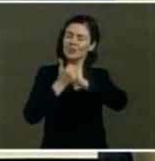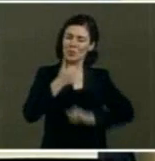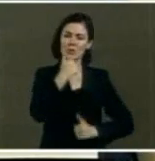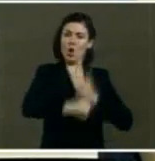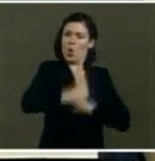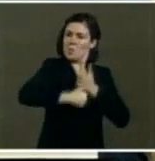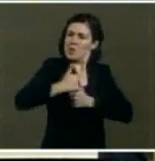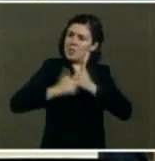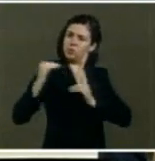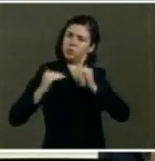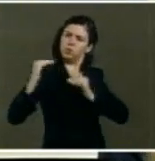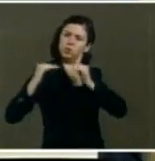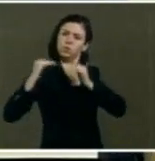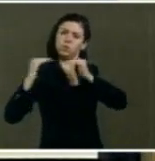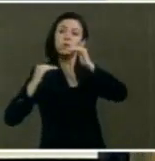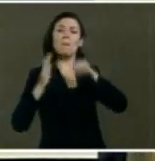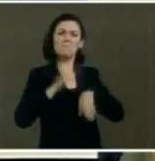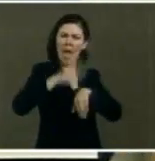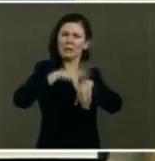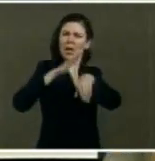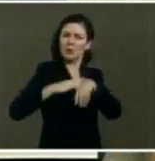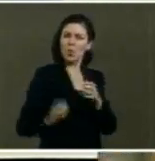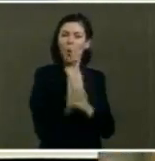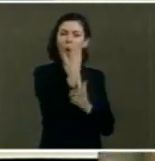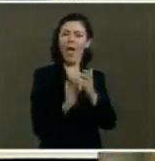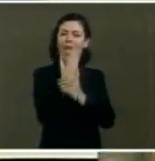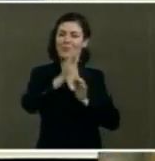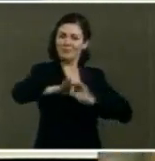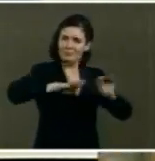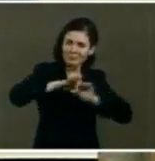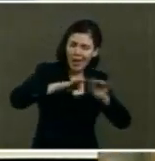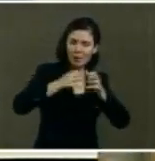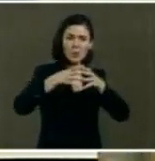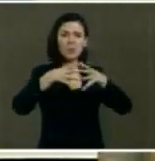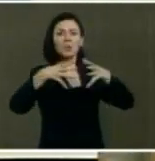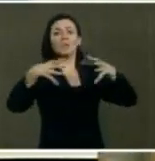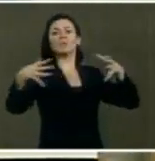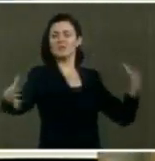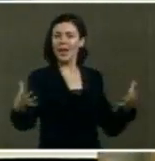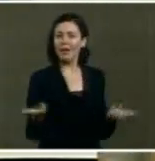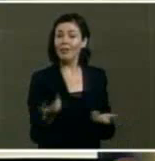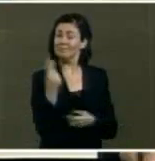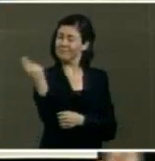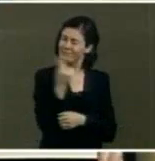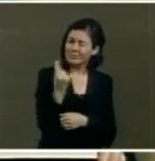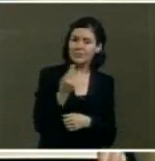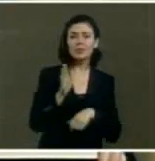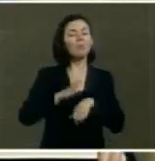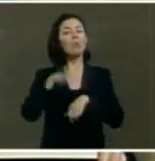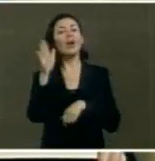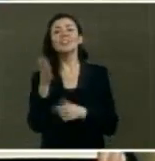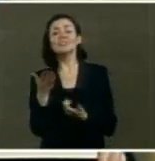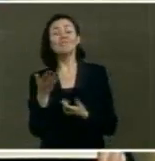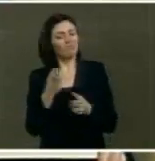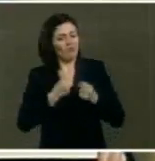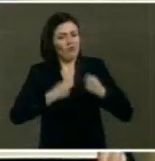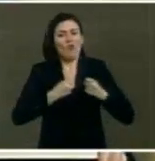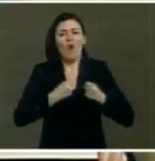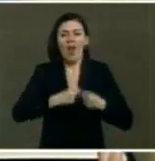el crecimiento acelerado y al empleo. Debemos seguir generando condiciones para un crecimiento dinámico y